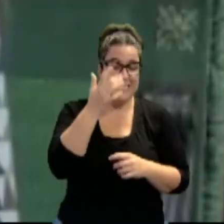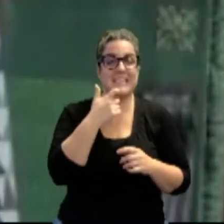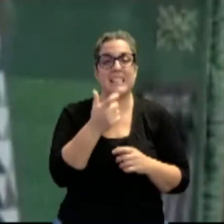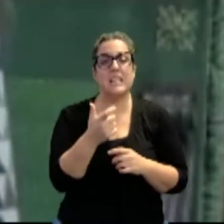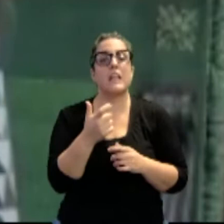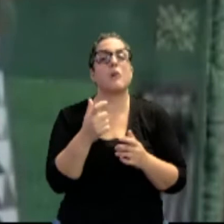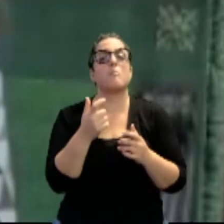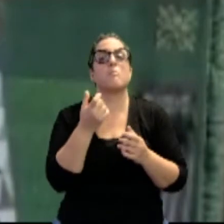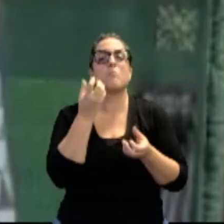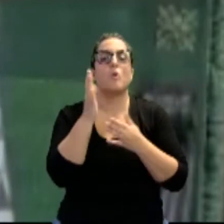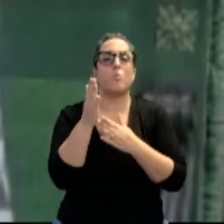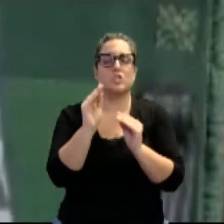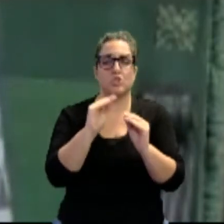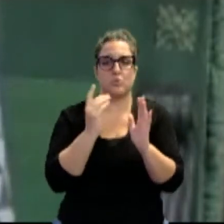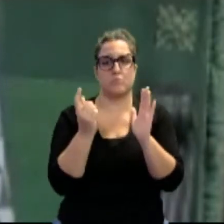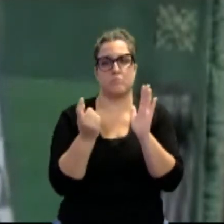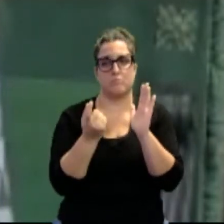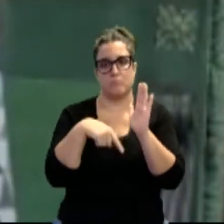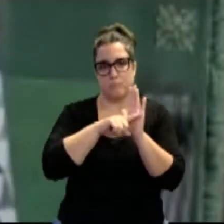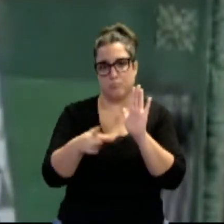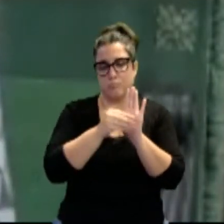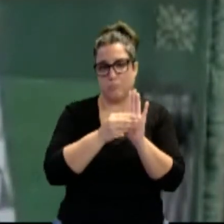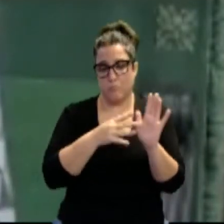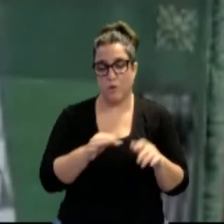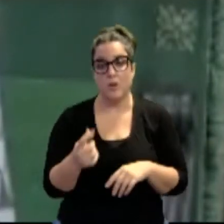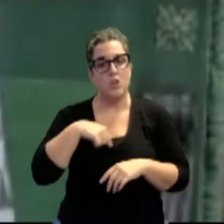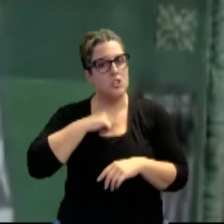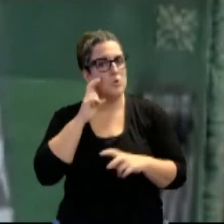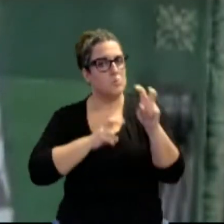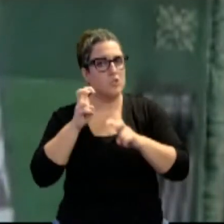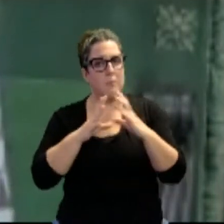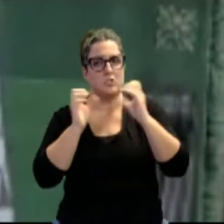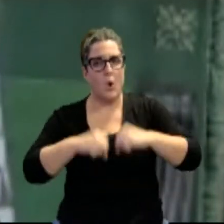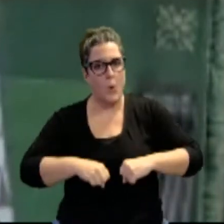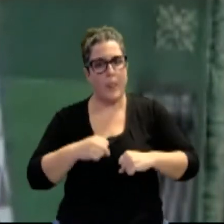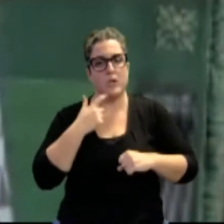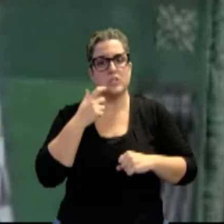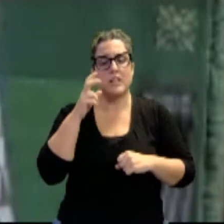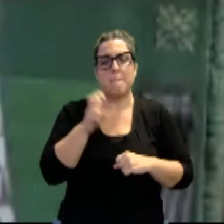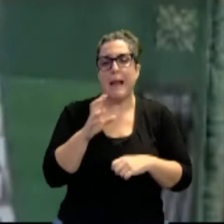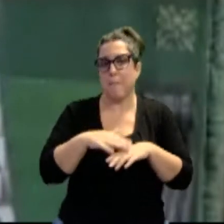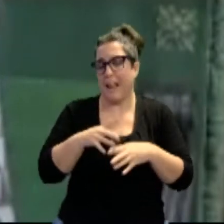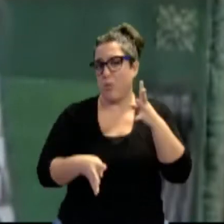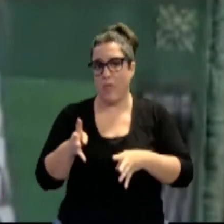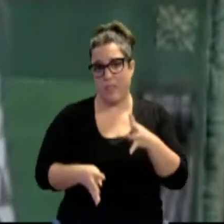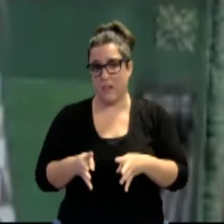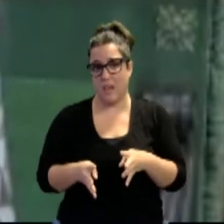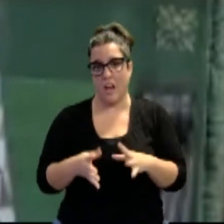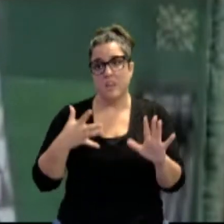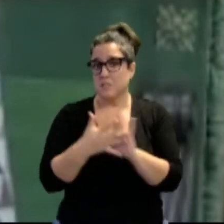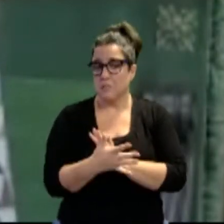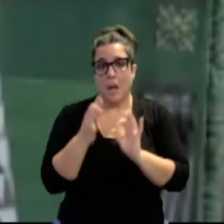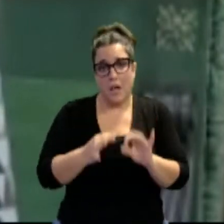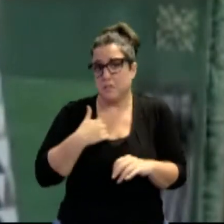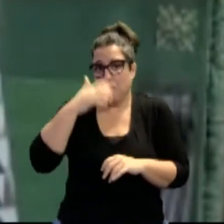propuestas. La necesidad de buscar puntos de encuentro y ser útiles para la ciudadanía como hacemos en este momento, no es